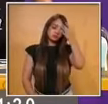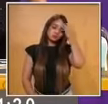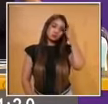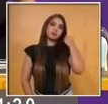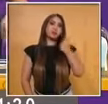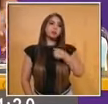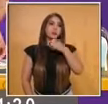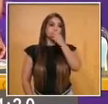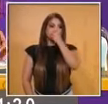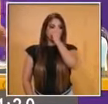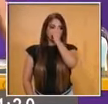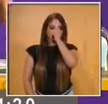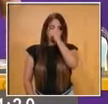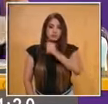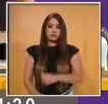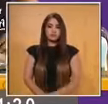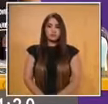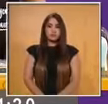Vamos a continuar.